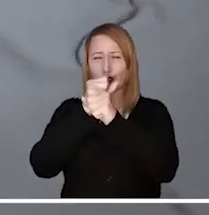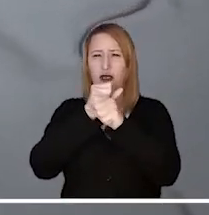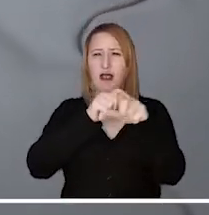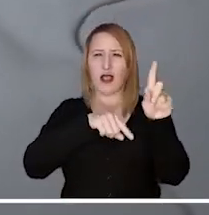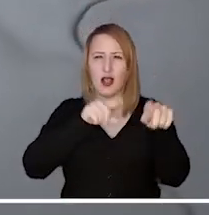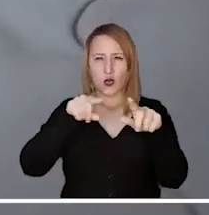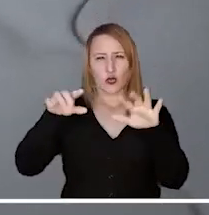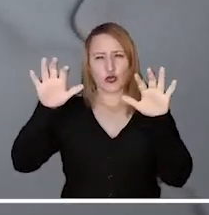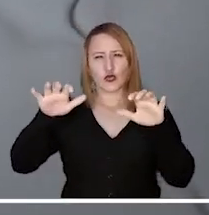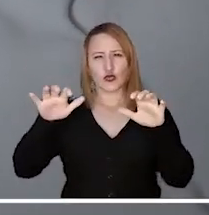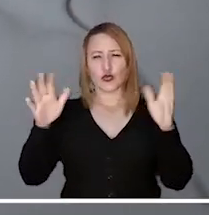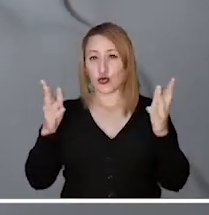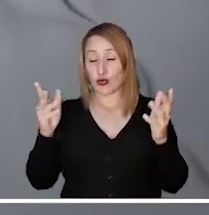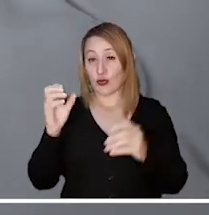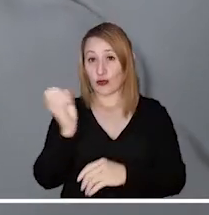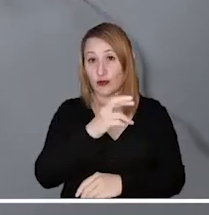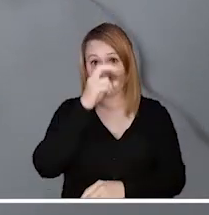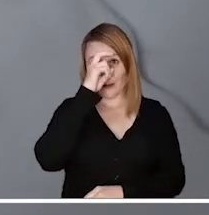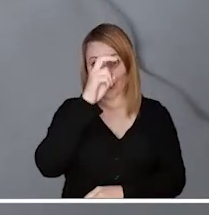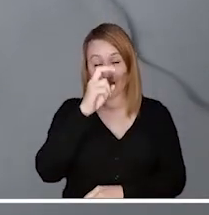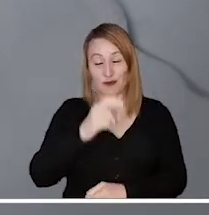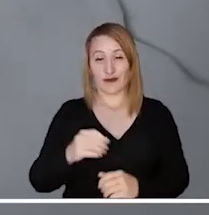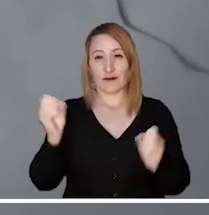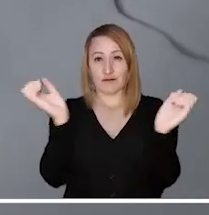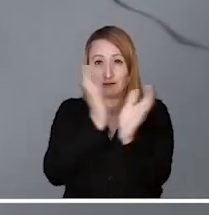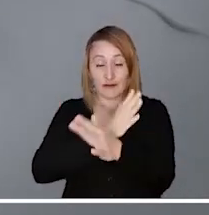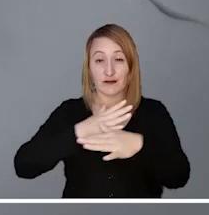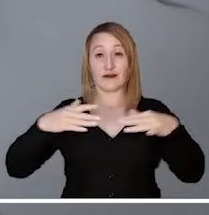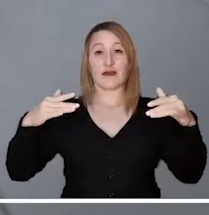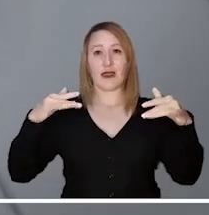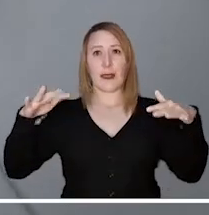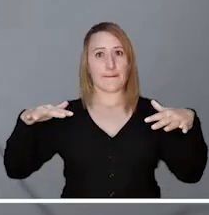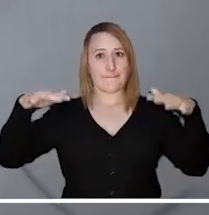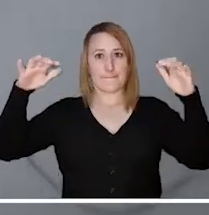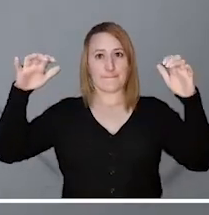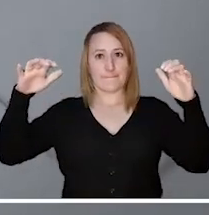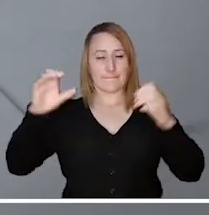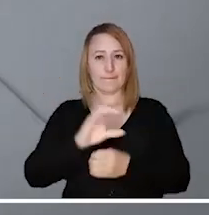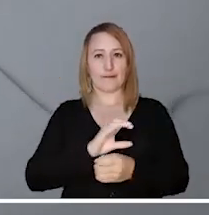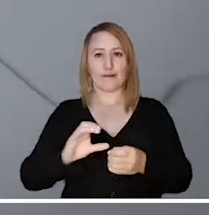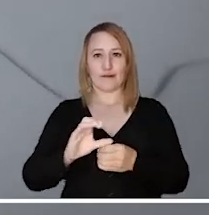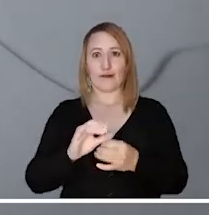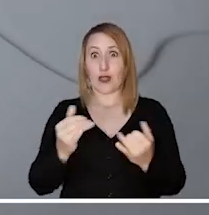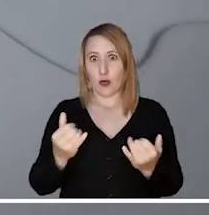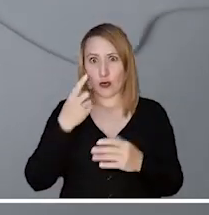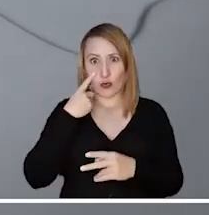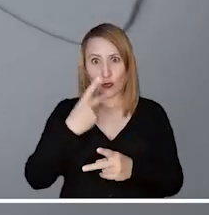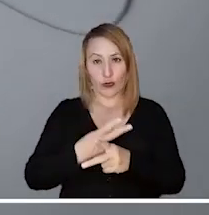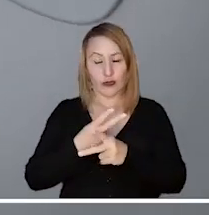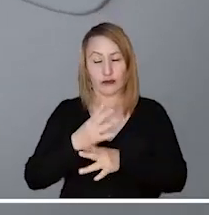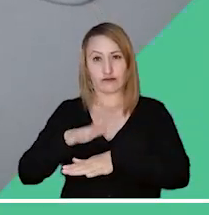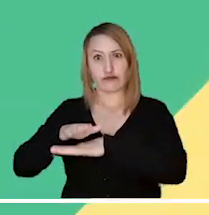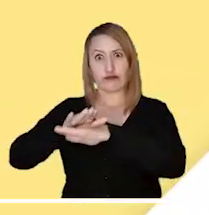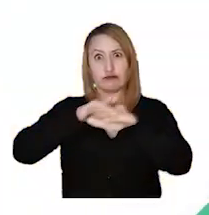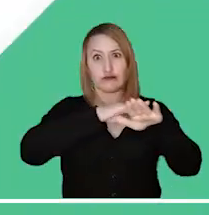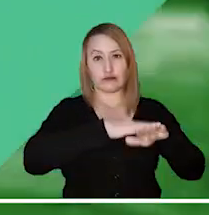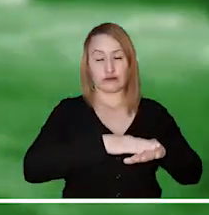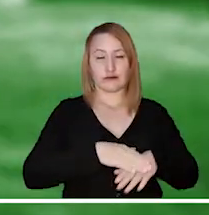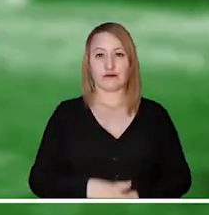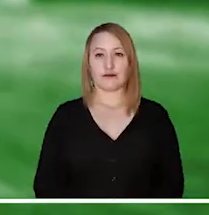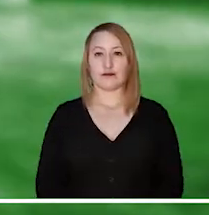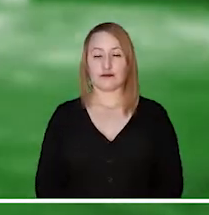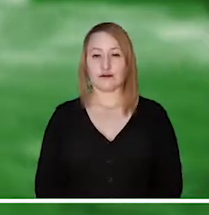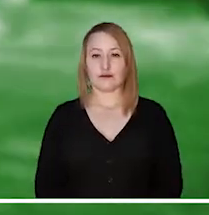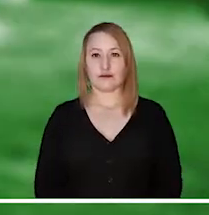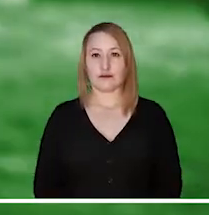Finalmente, la noche capitalina podría presentar algunas lluvias en el oriente y norte. Con la llegada de la madrugada se espera tiempo seco en la ciudad.